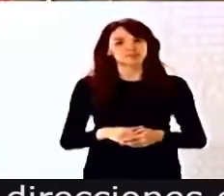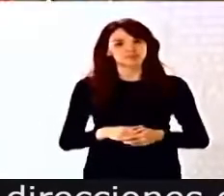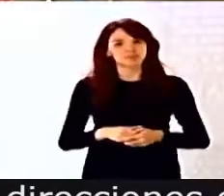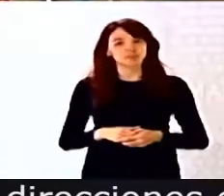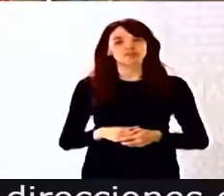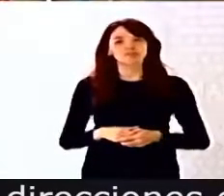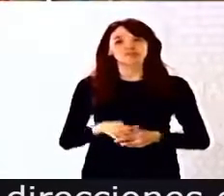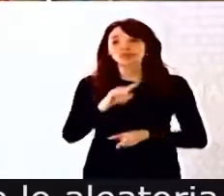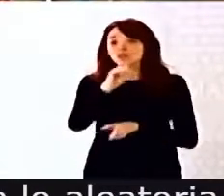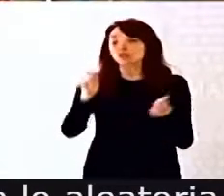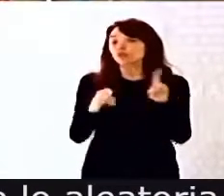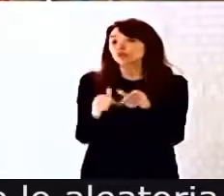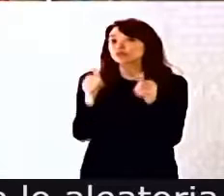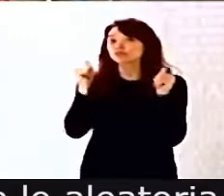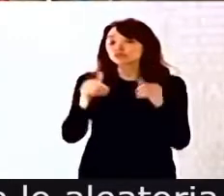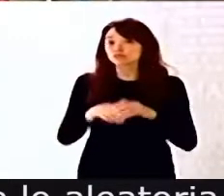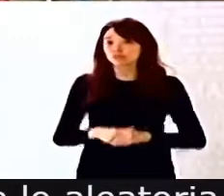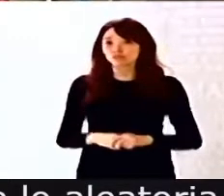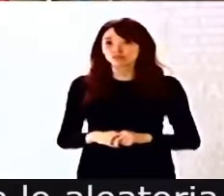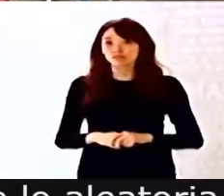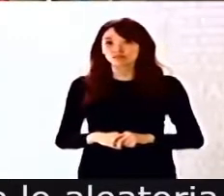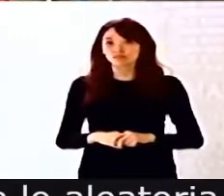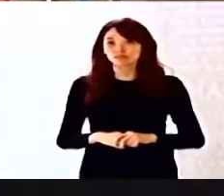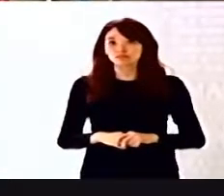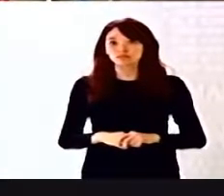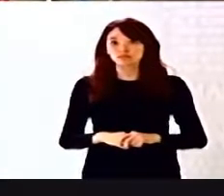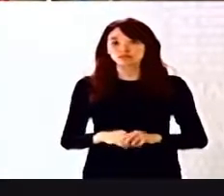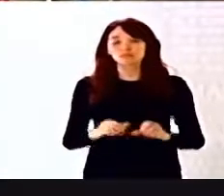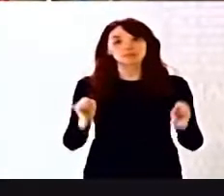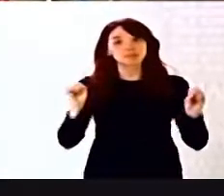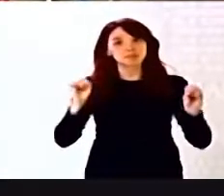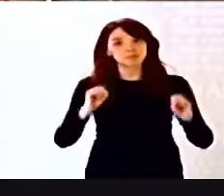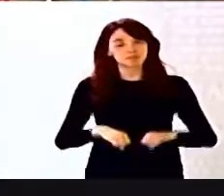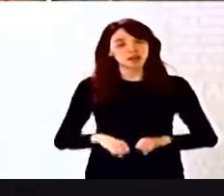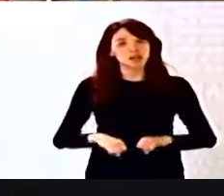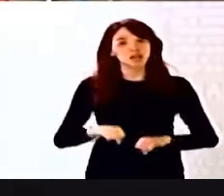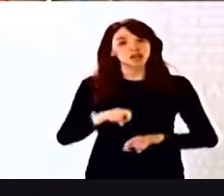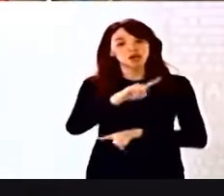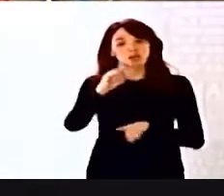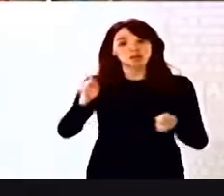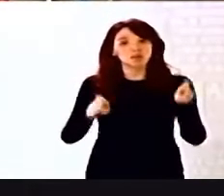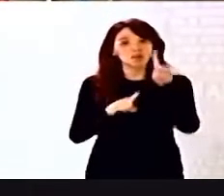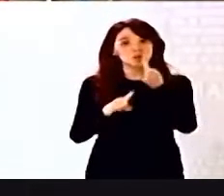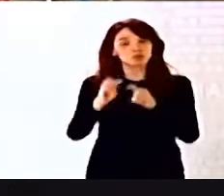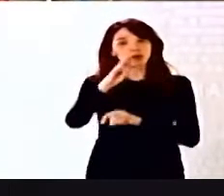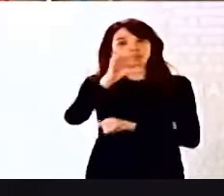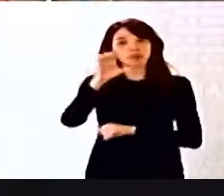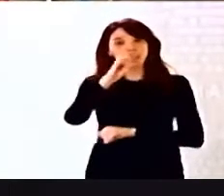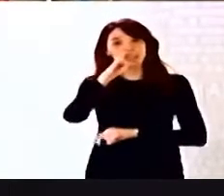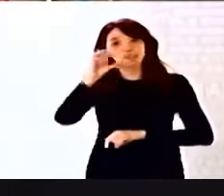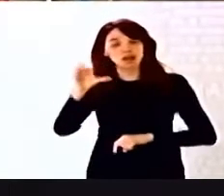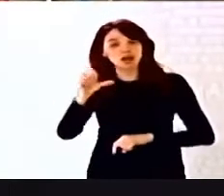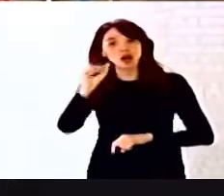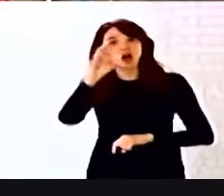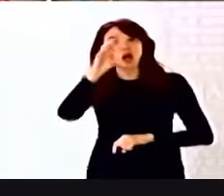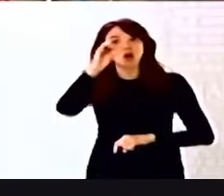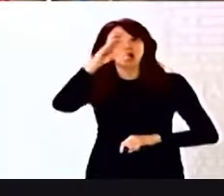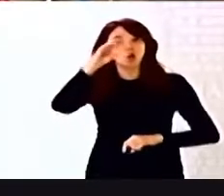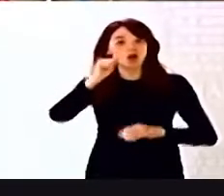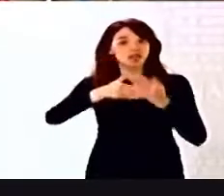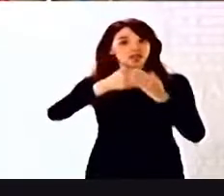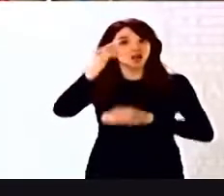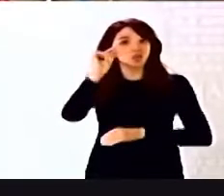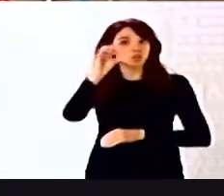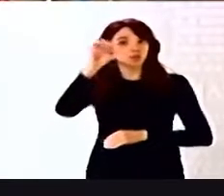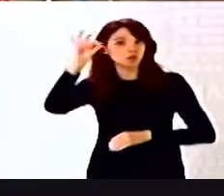¿Tenéis alguna pregunta más? Vale, tenemos dos preguntas del compañero Pepe Aroca del diario.es, porque no ha podido